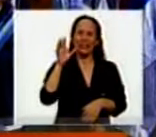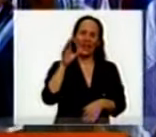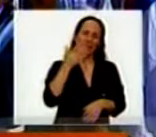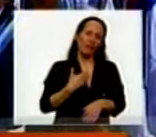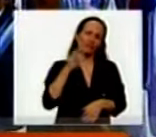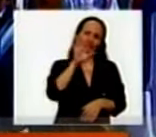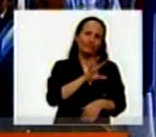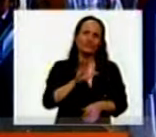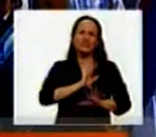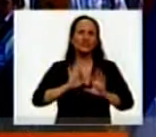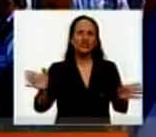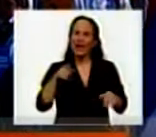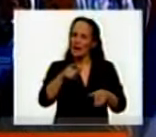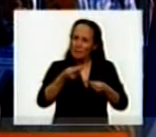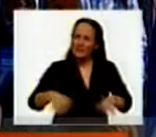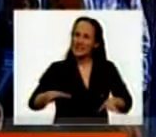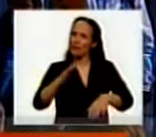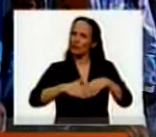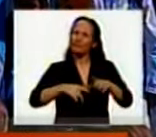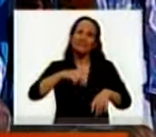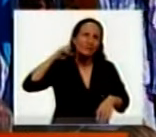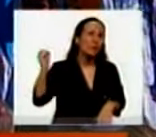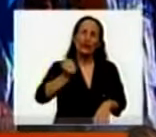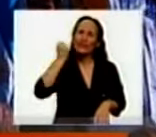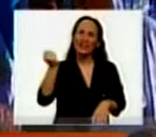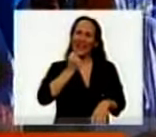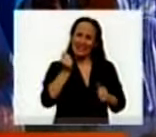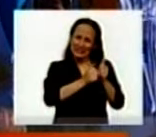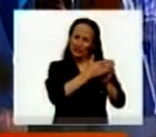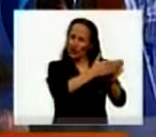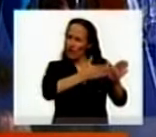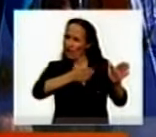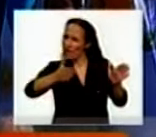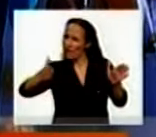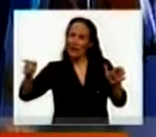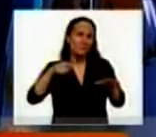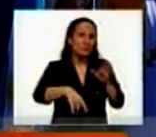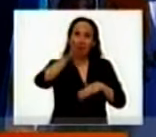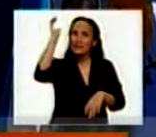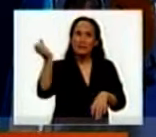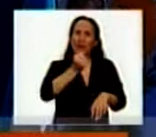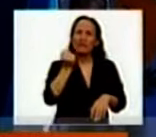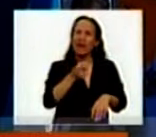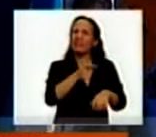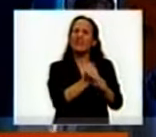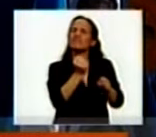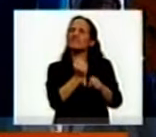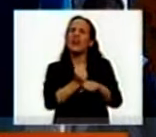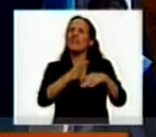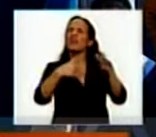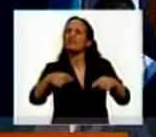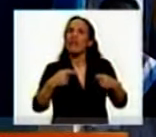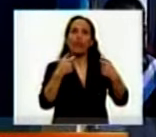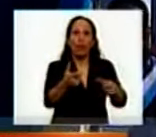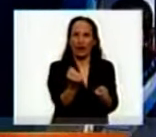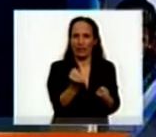el plan de infraestructura más ambicioso de nuestra historia. Obras que van a traer futuro, obras que traen trabajo